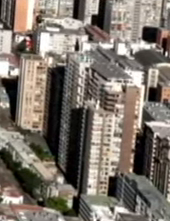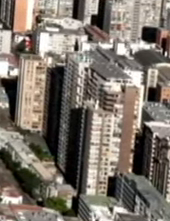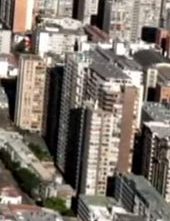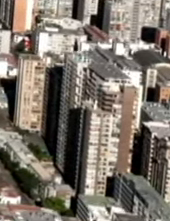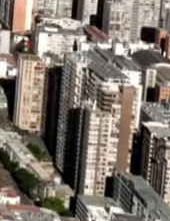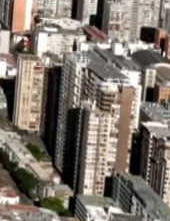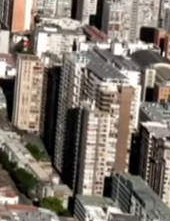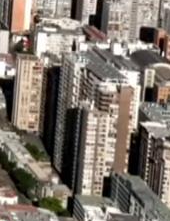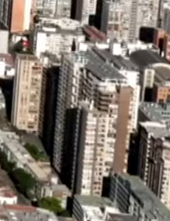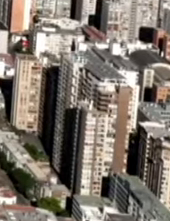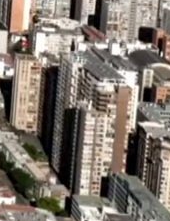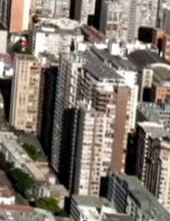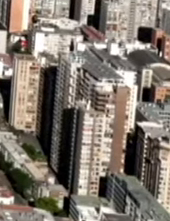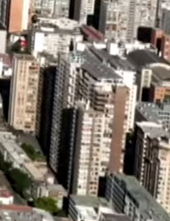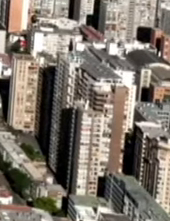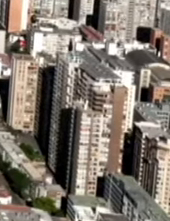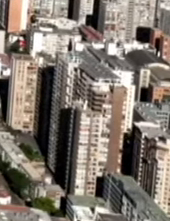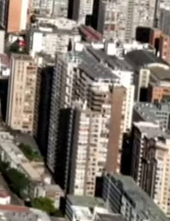al